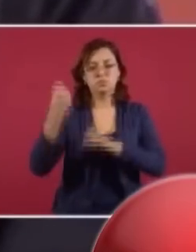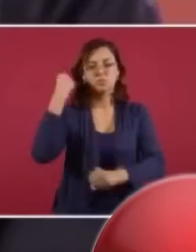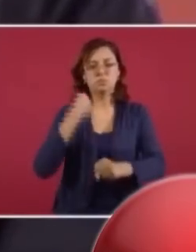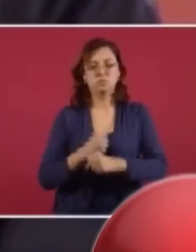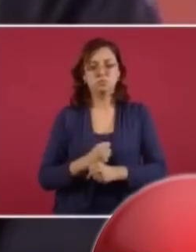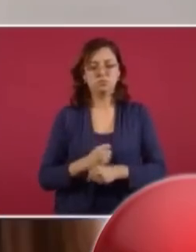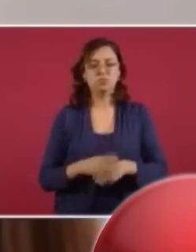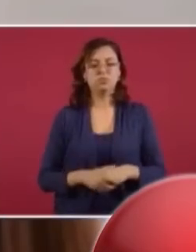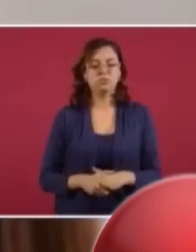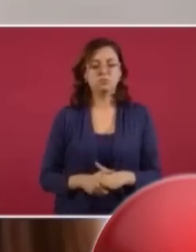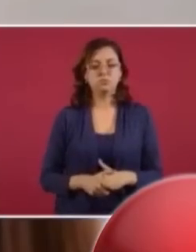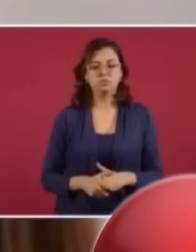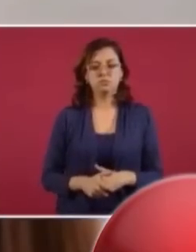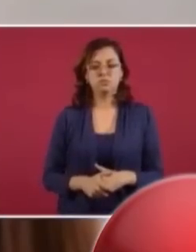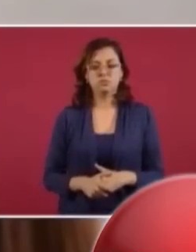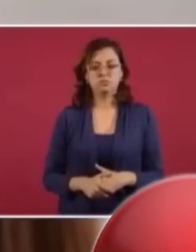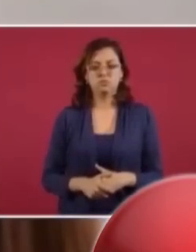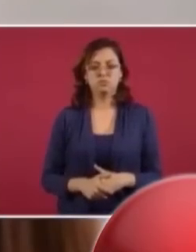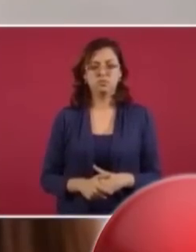pasado.